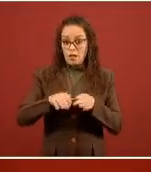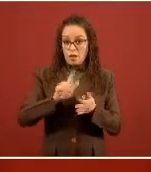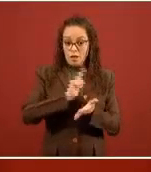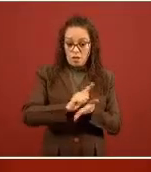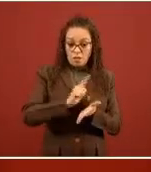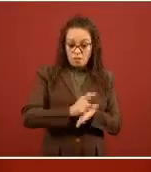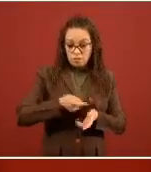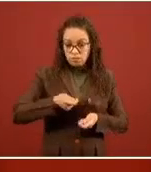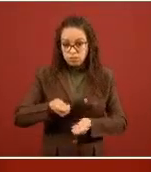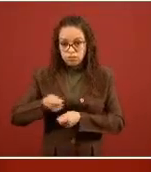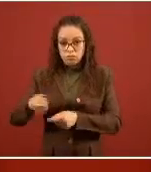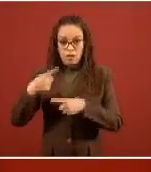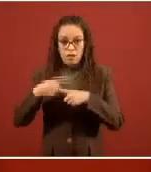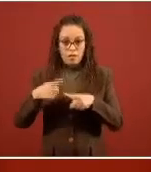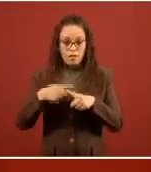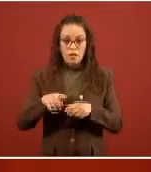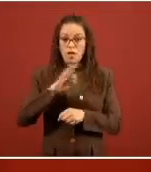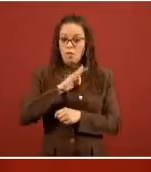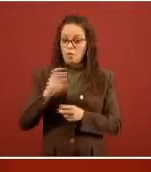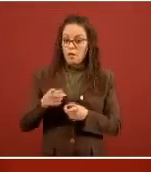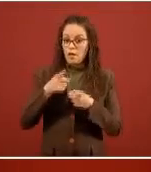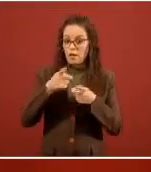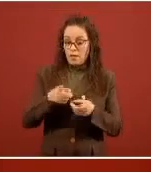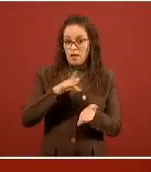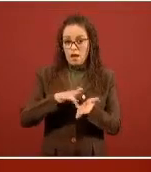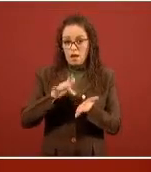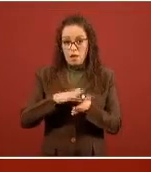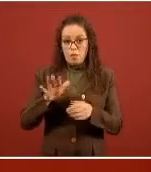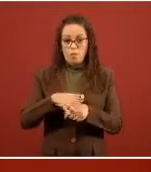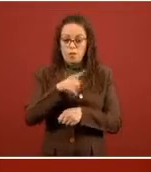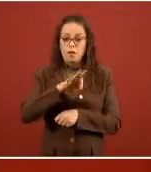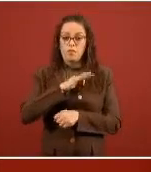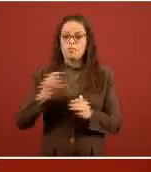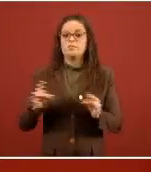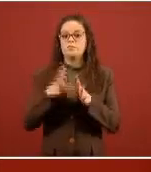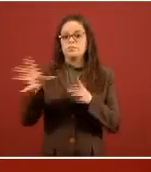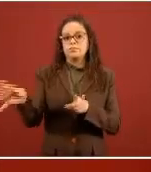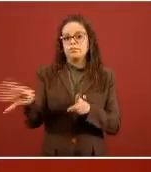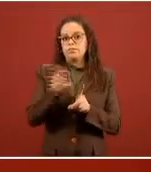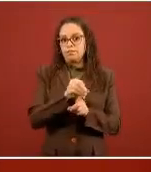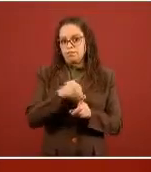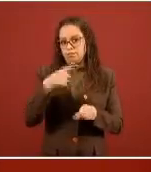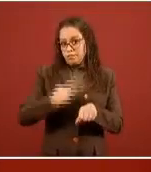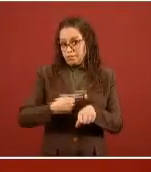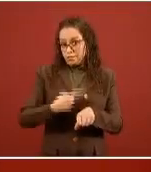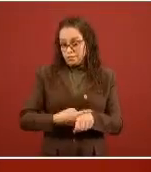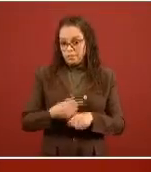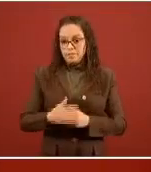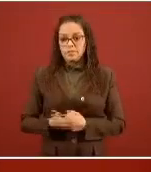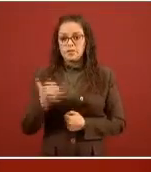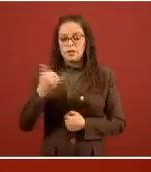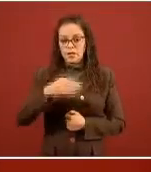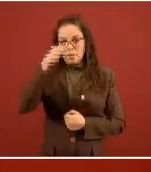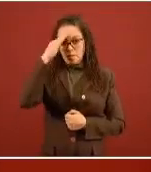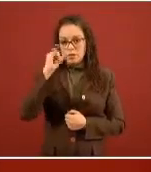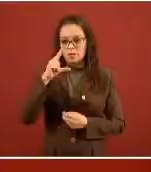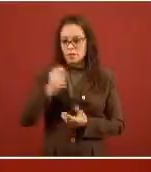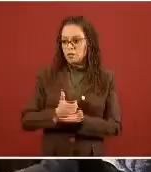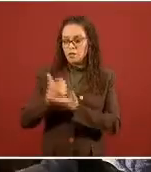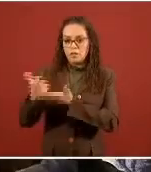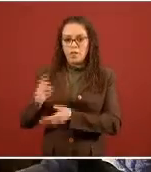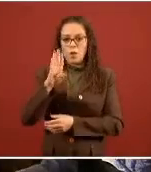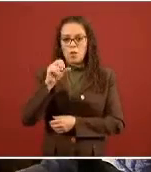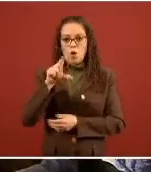bono por riesgo de trabajo. Y en base a eso, si usted, doctor, nos puede comentar si se está estudiando un bono también para el personal de la Secretaría